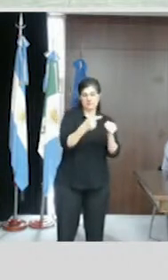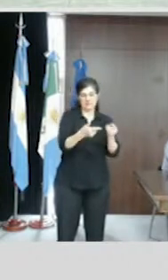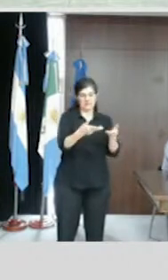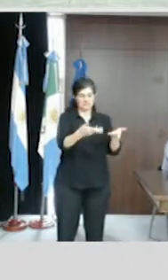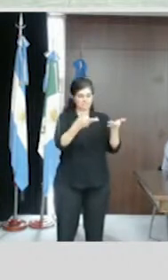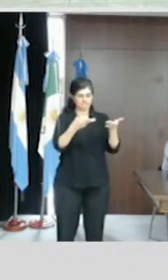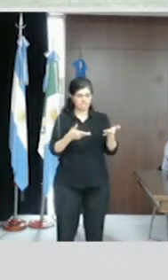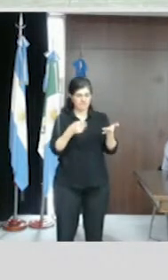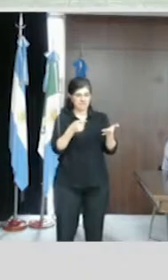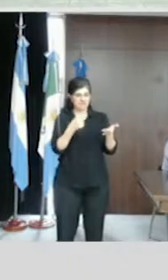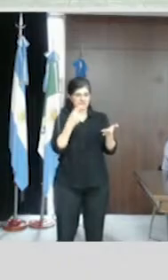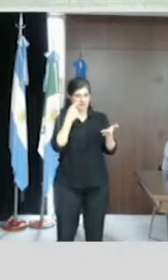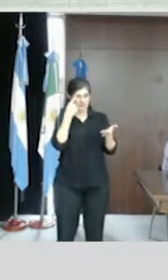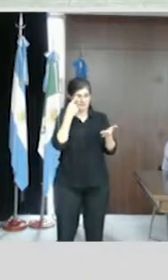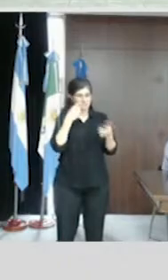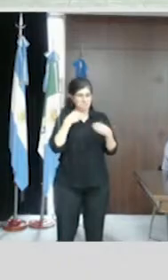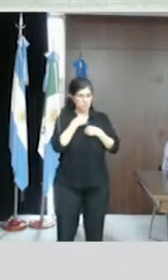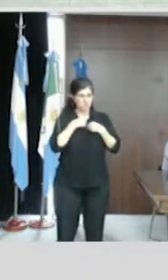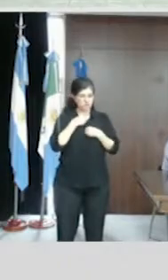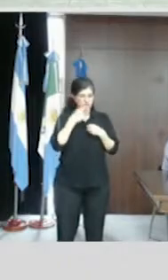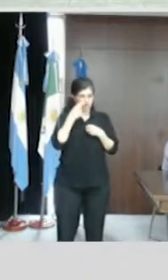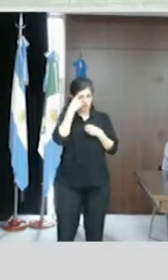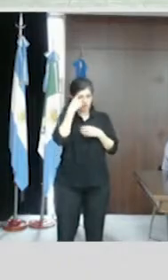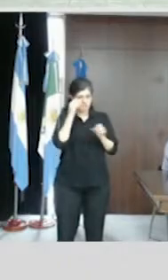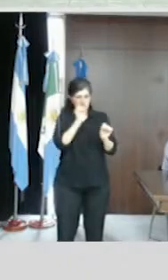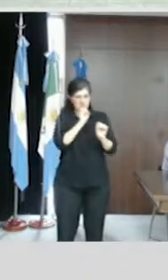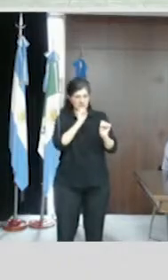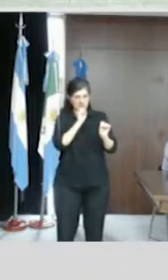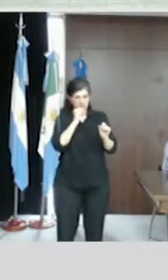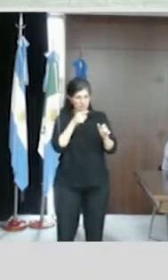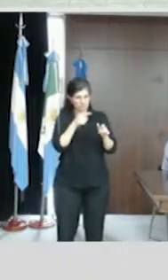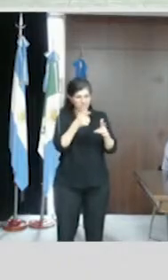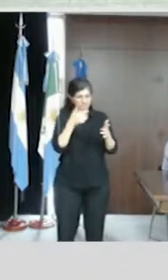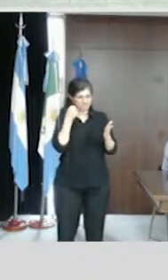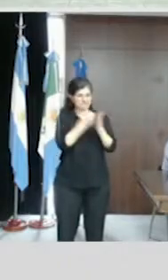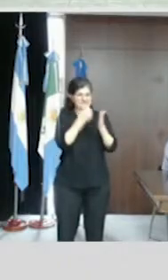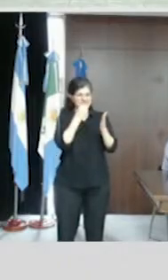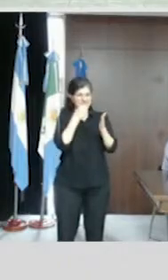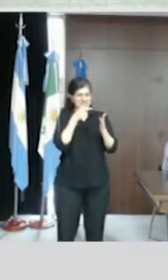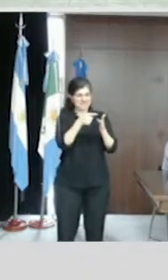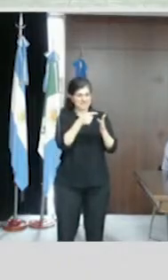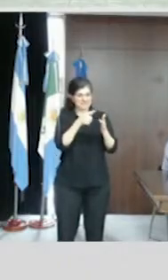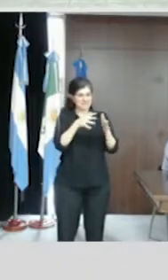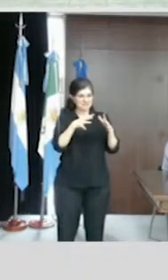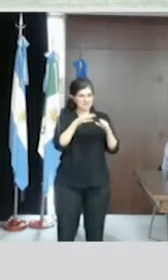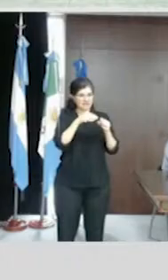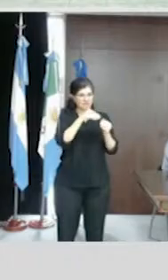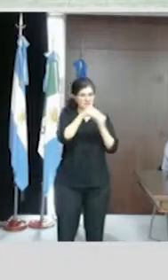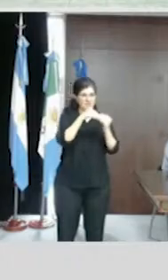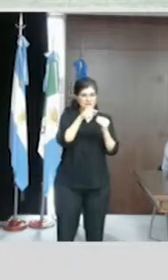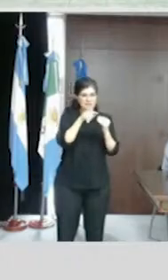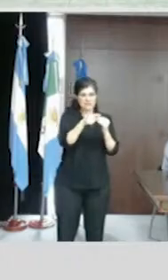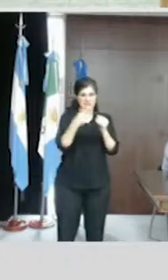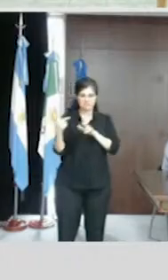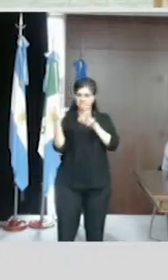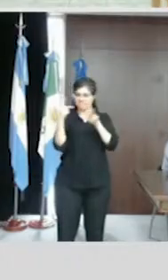impacto emocional que recibe ese ser humano y esa red vincular, si le dicen que ya no hay más nada para